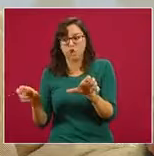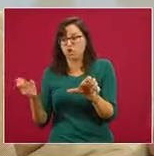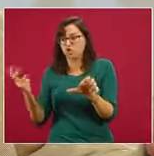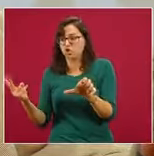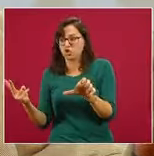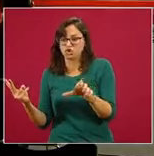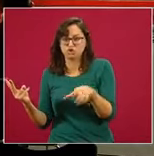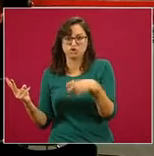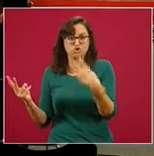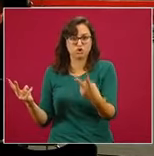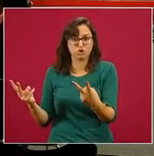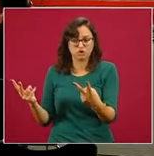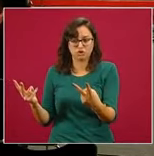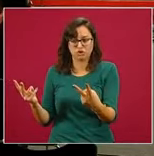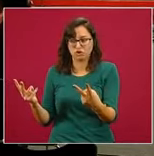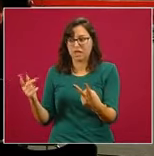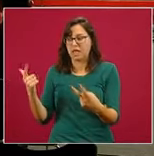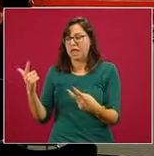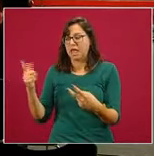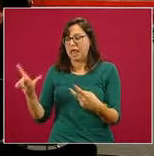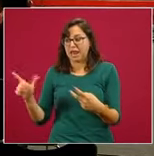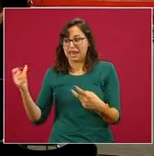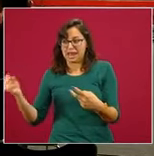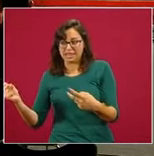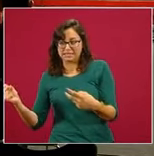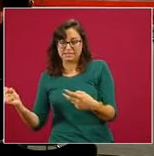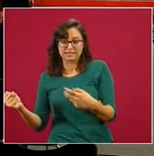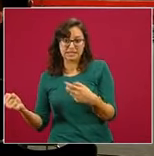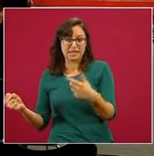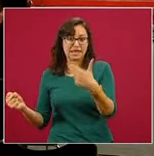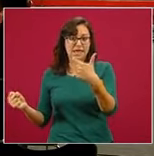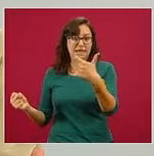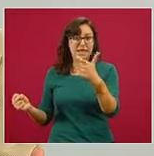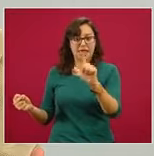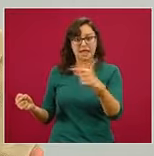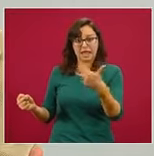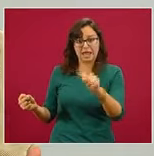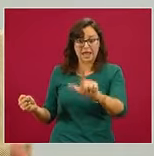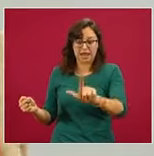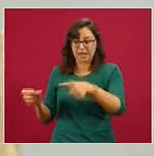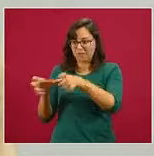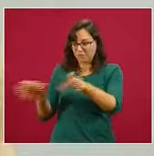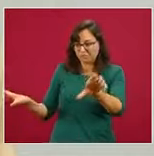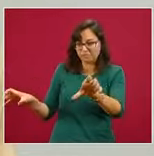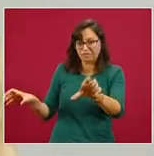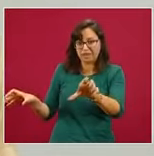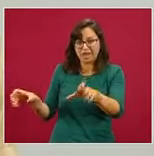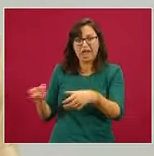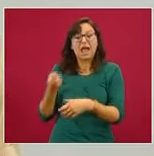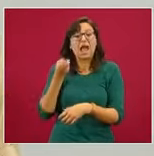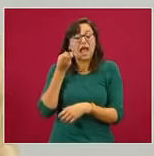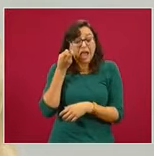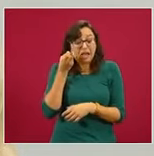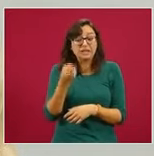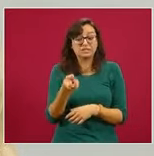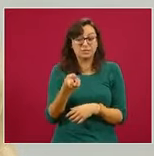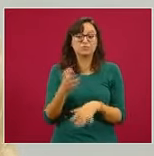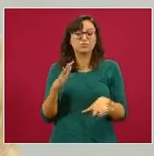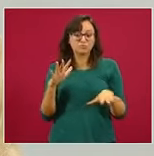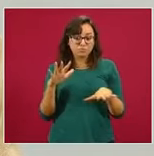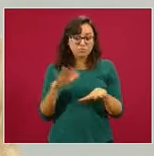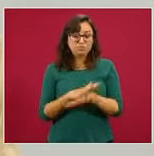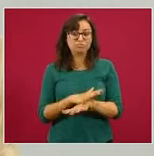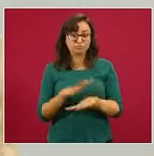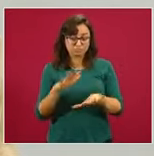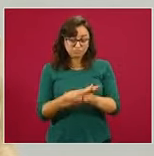y S de una parte y los grupos G, GH y GR de otro lugar. Entonces, estas mutaciones van haciendo